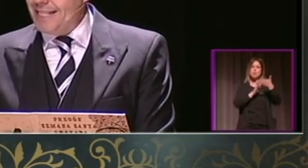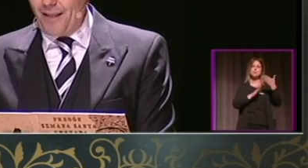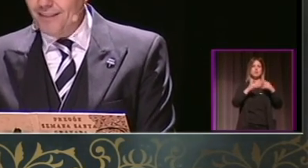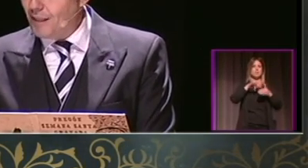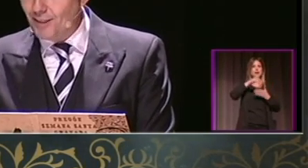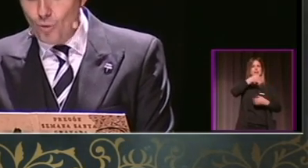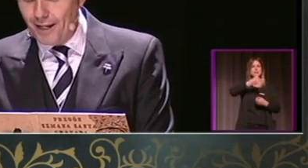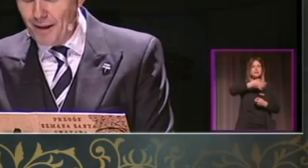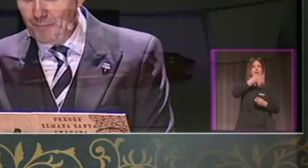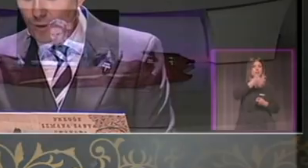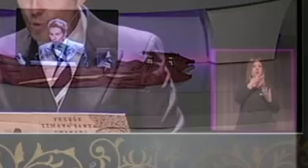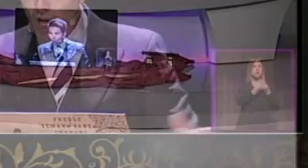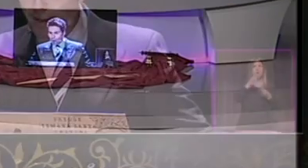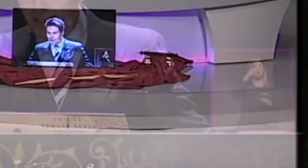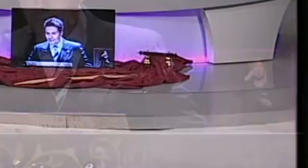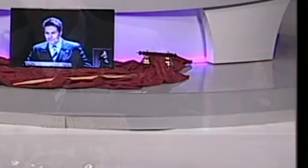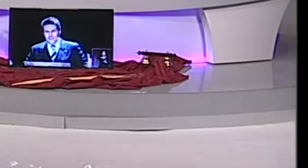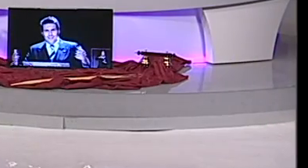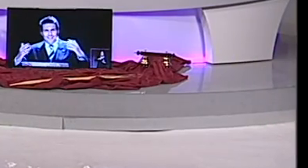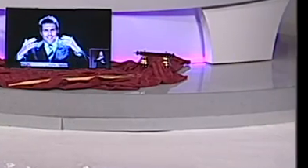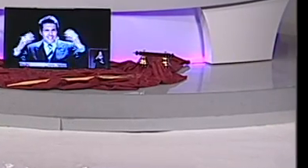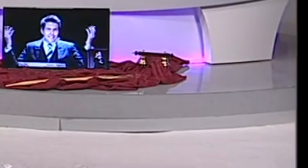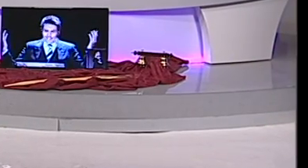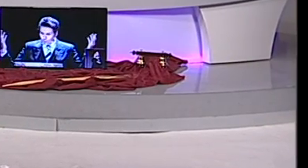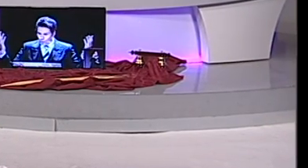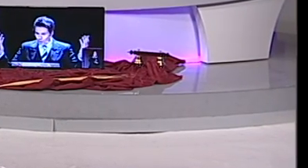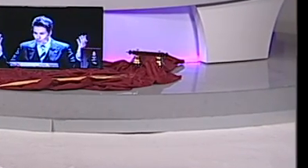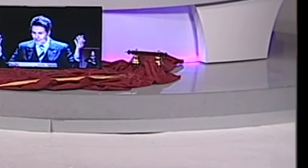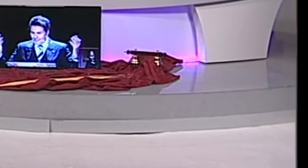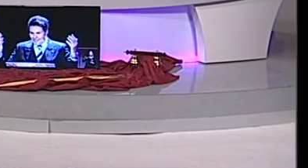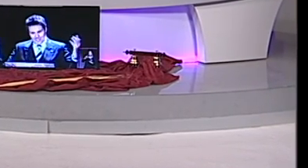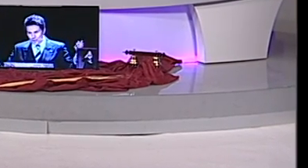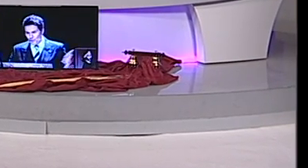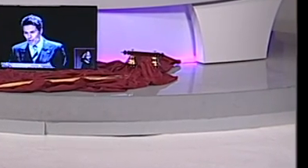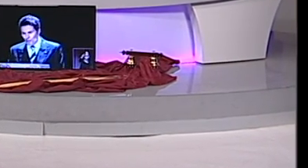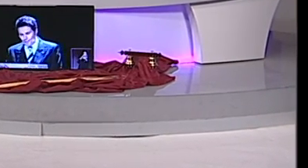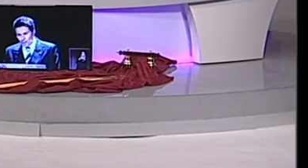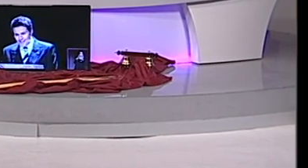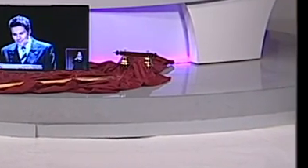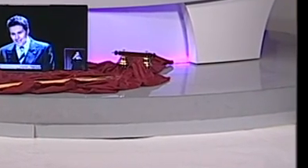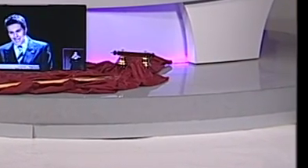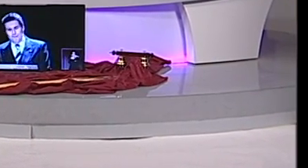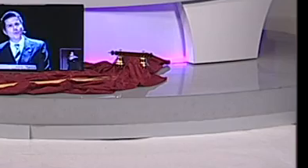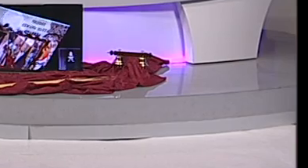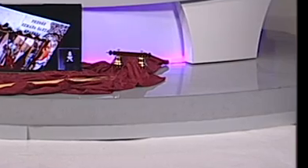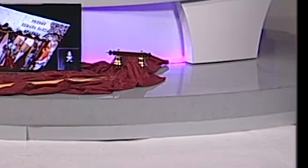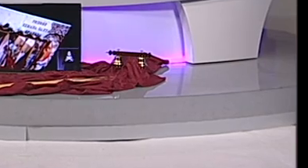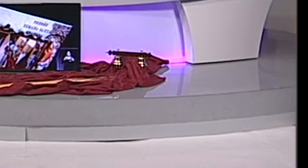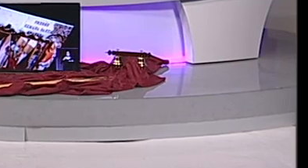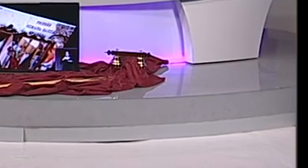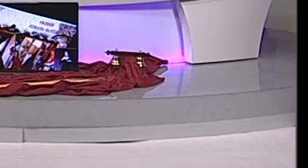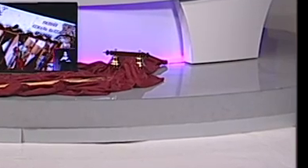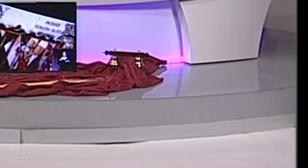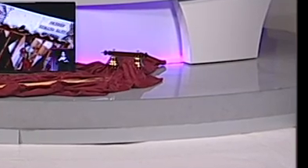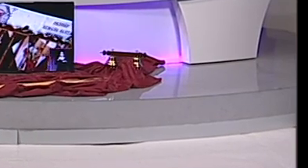un recorrido autonómico por su profesión era evidente que iba a ser así es que lo hemos